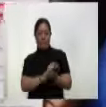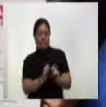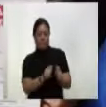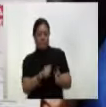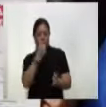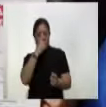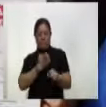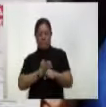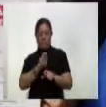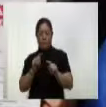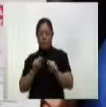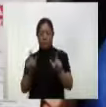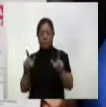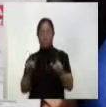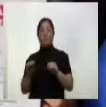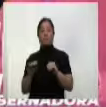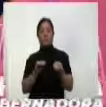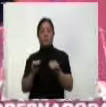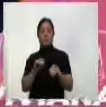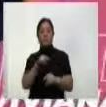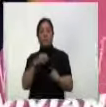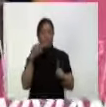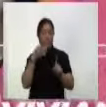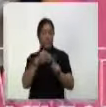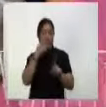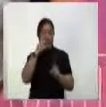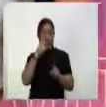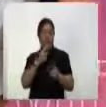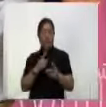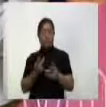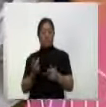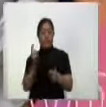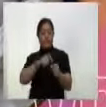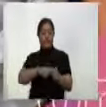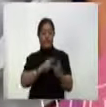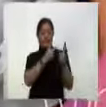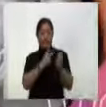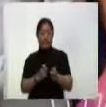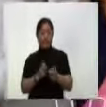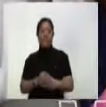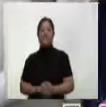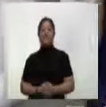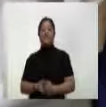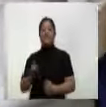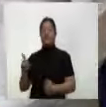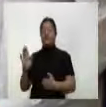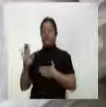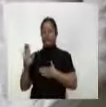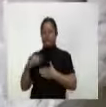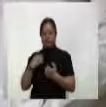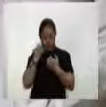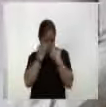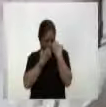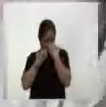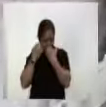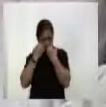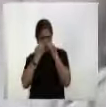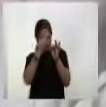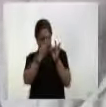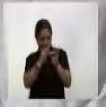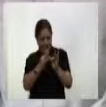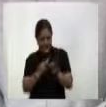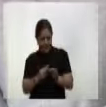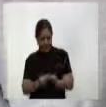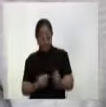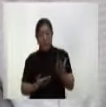de Tlaxcala, con el propósito de que la incorpore en su plataforma electoral. La abanderada indicó que analizará a detalle cada una de las